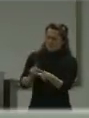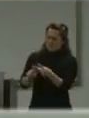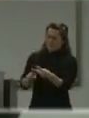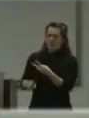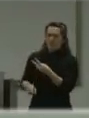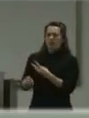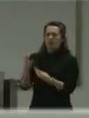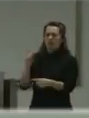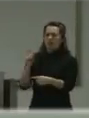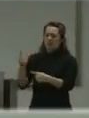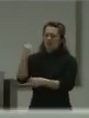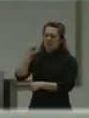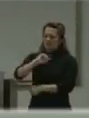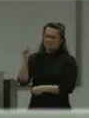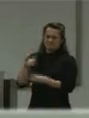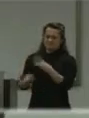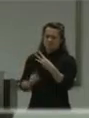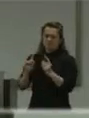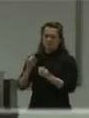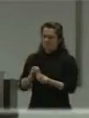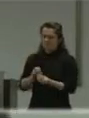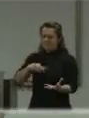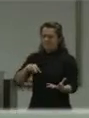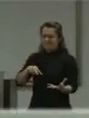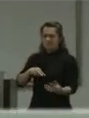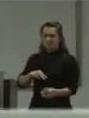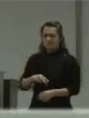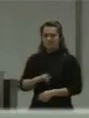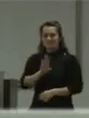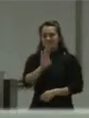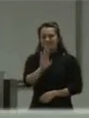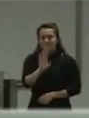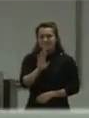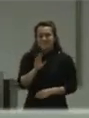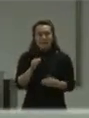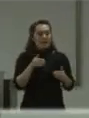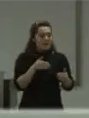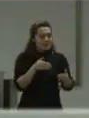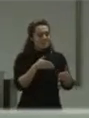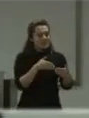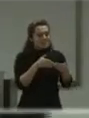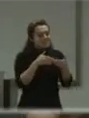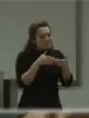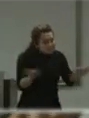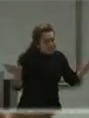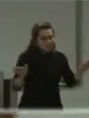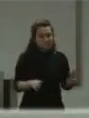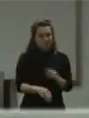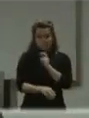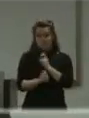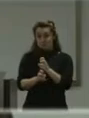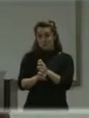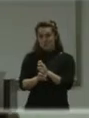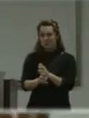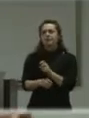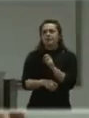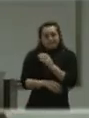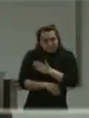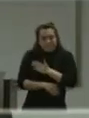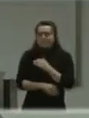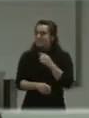porque eso genera crisis entonces romper el tabú es bien complicado también para nosotros la convocatoria fue muy